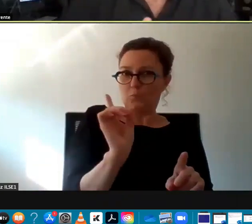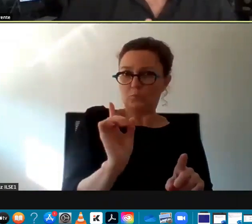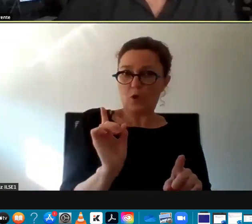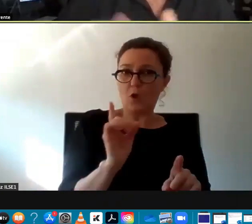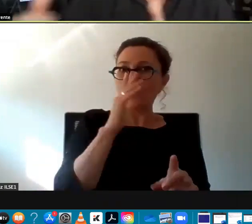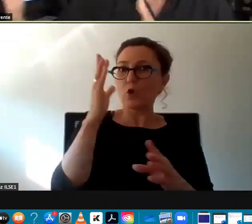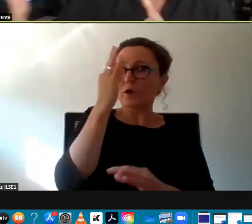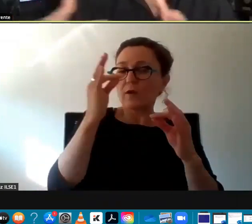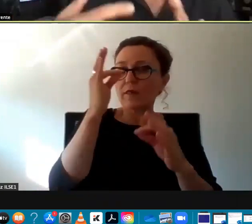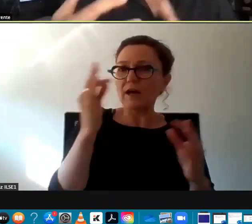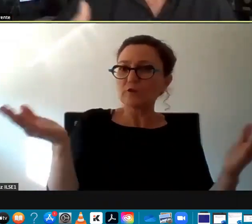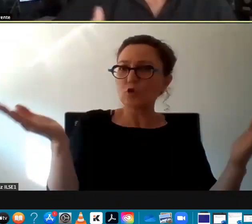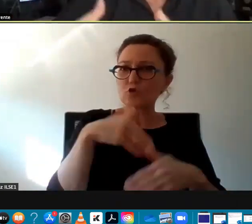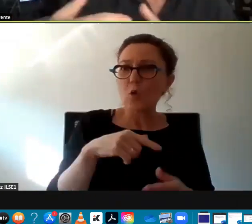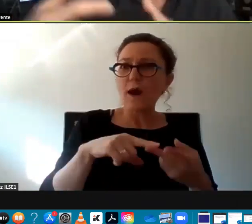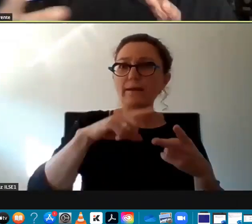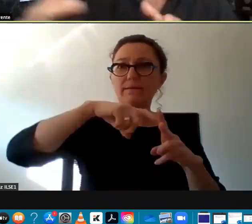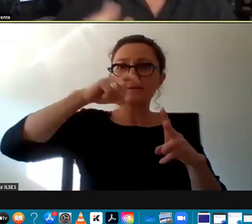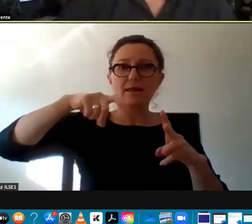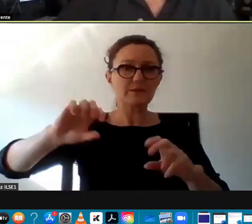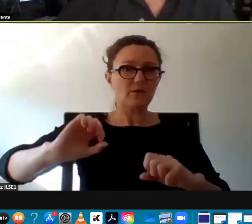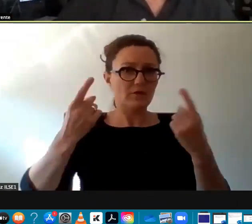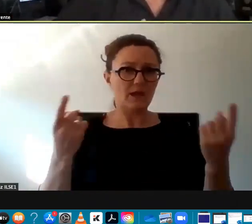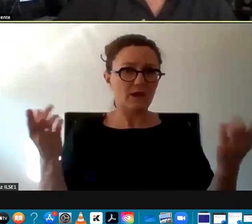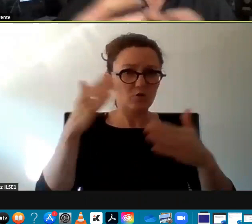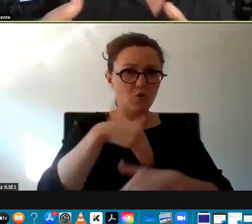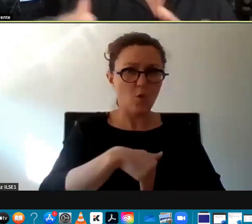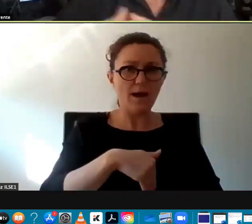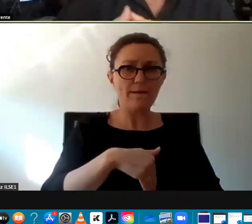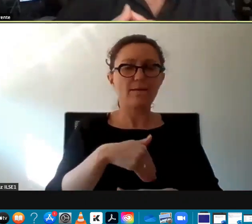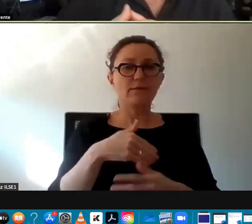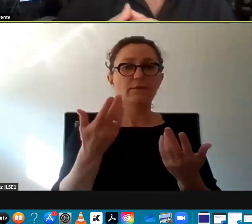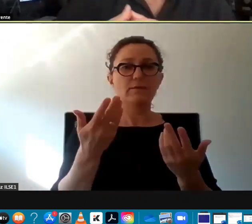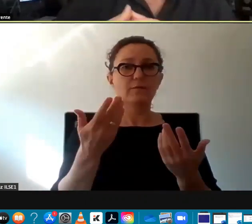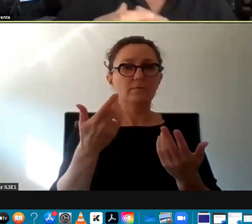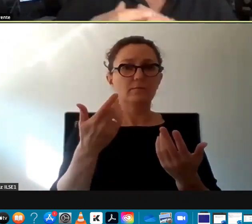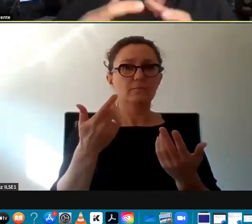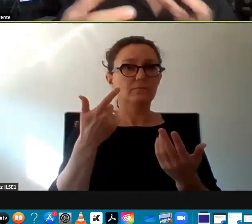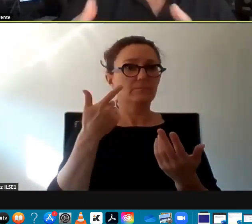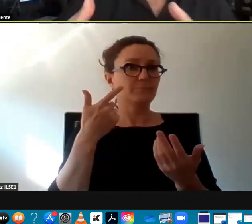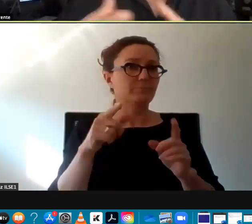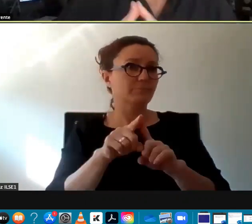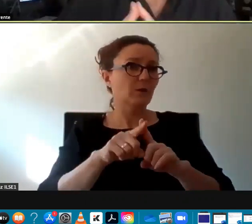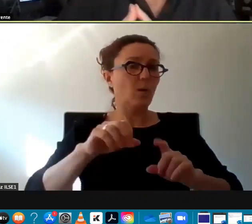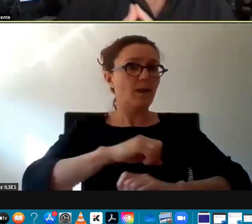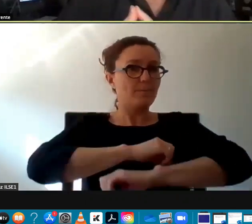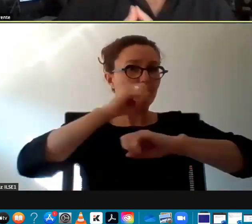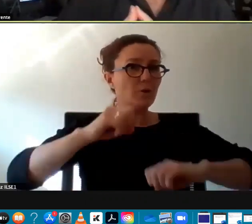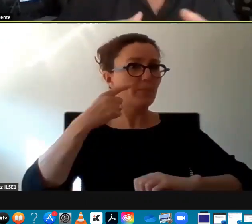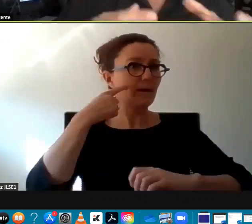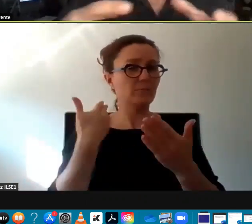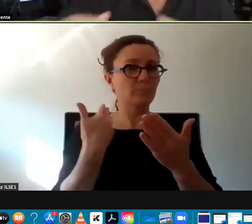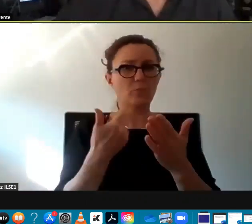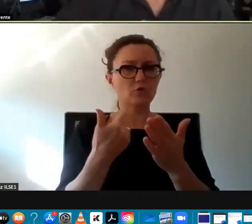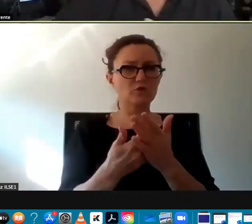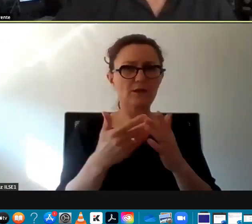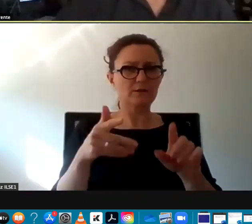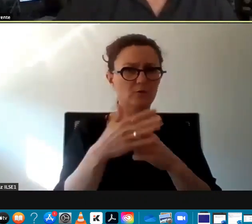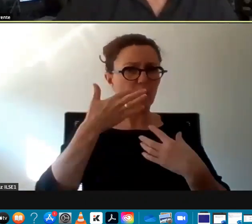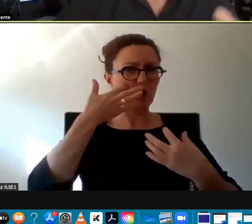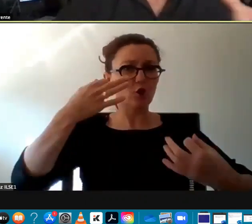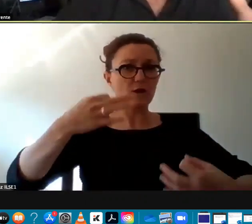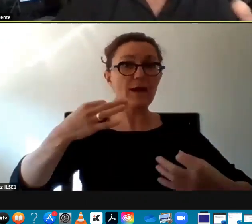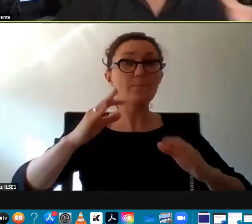no había ninguna estadística oficial lo suficientemente sólida para poder mostrar esa realidad. Y cuando tenemos